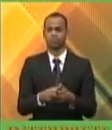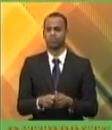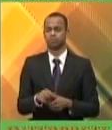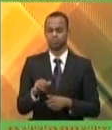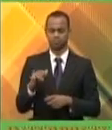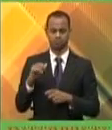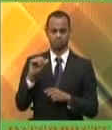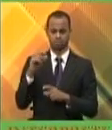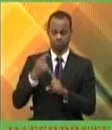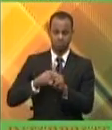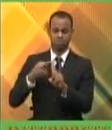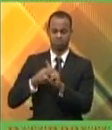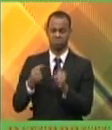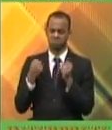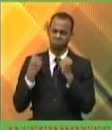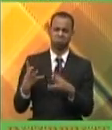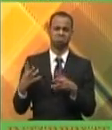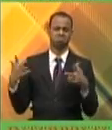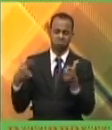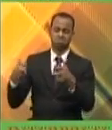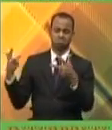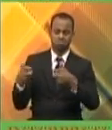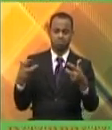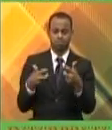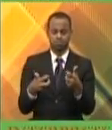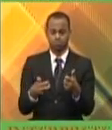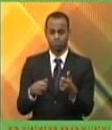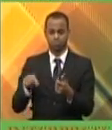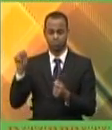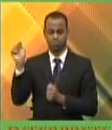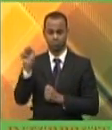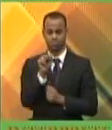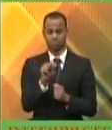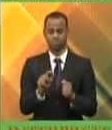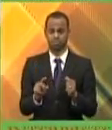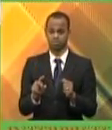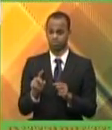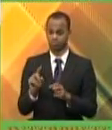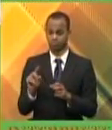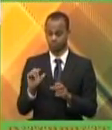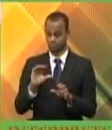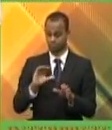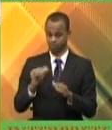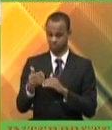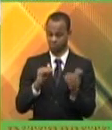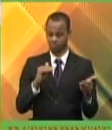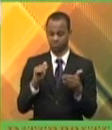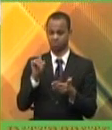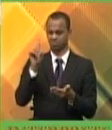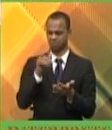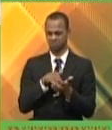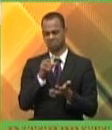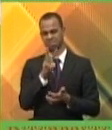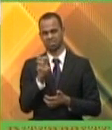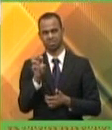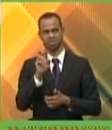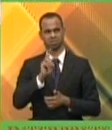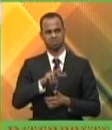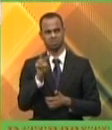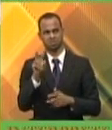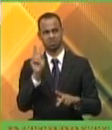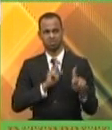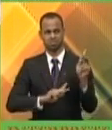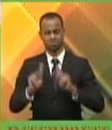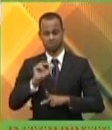cosas realmente escandalosas pero cuánta gente a nuestros son los muertos mueren mil 622 pesos